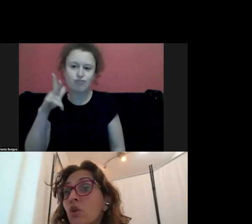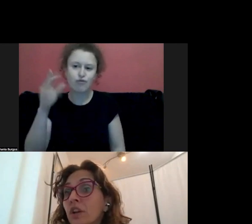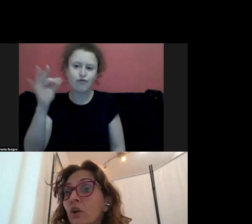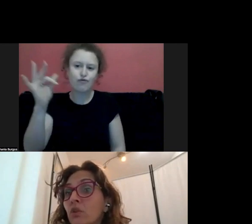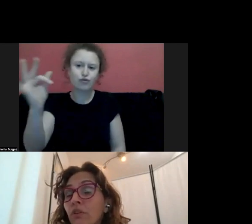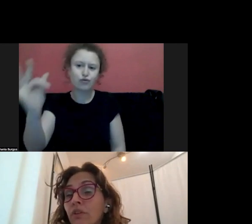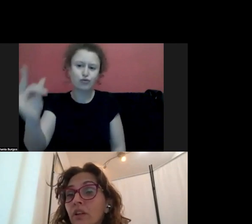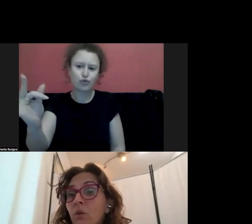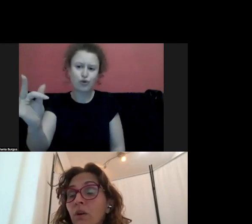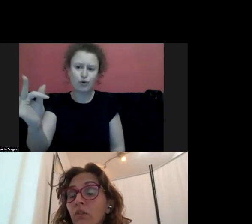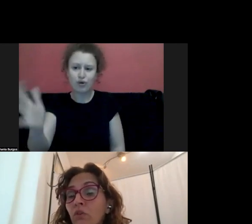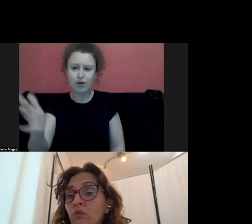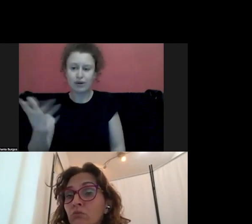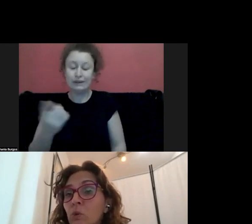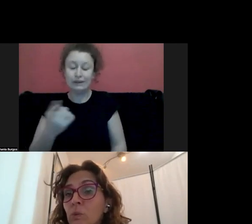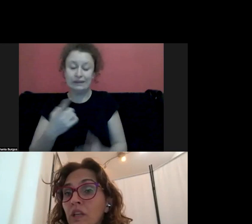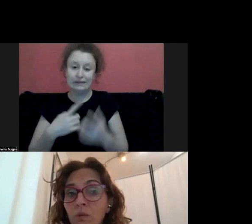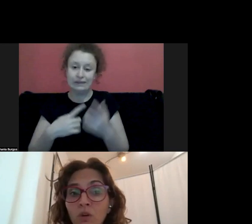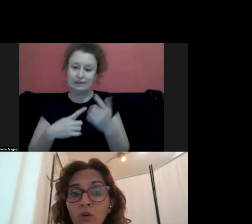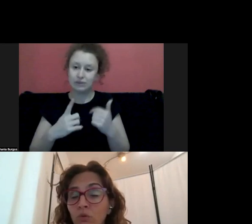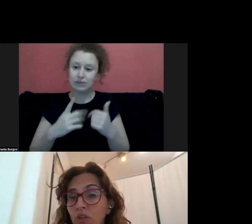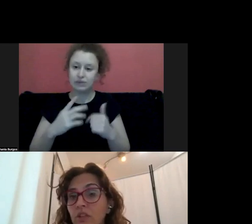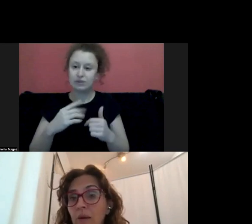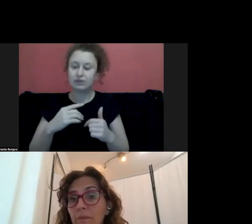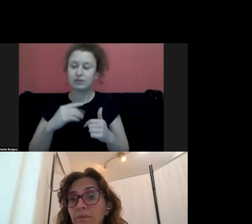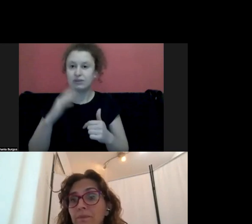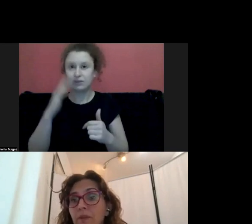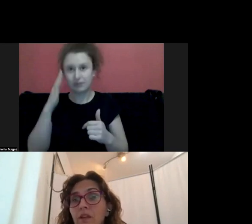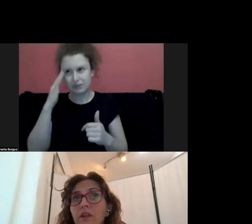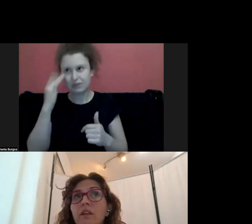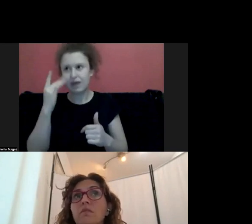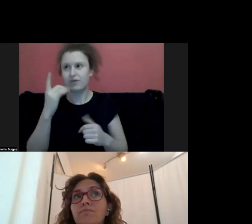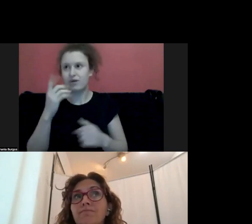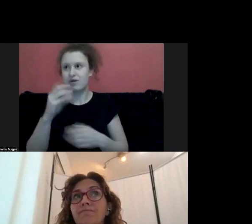Yo tengo que reconocer que cuando supe que mi hijo era autista,